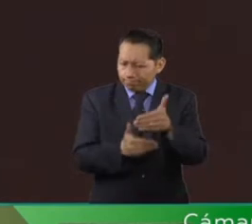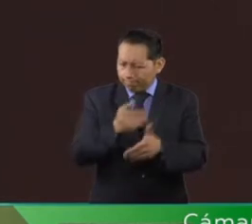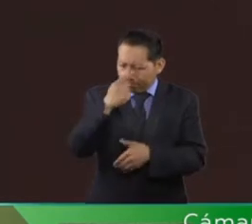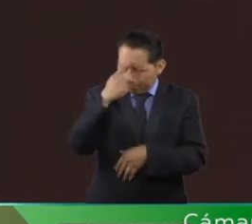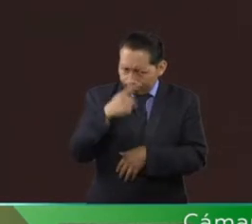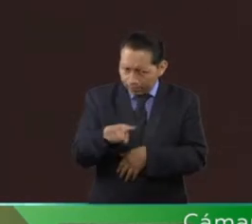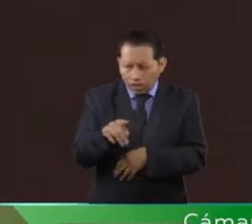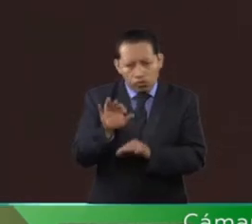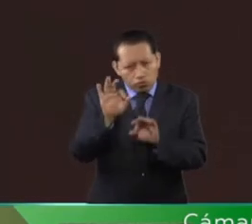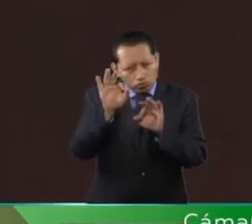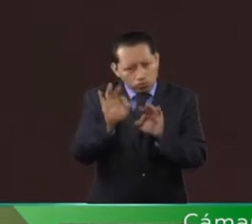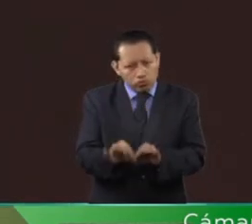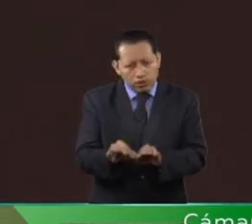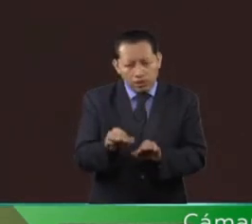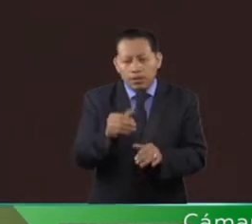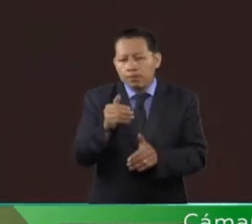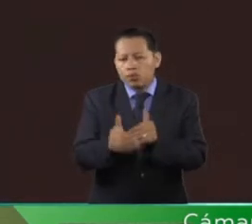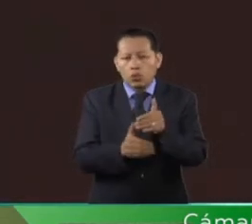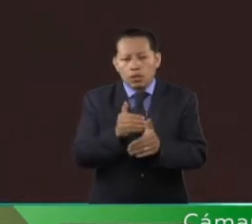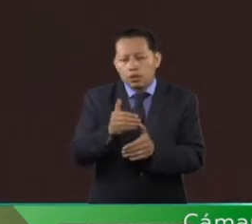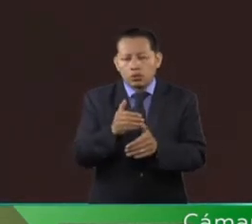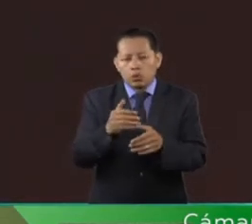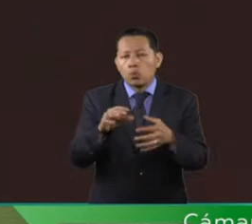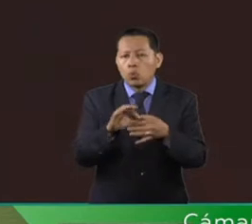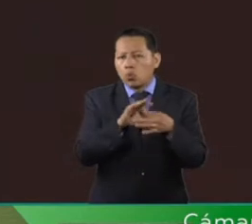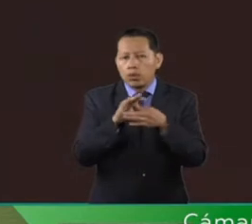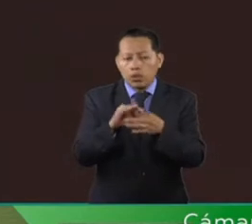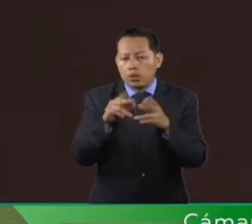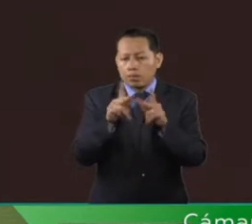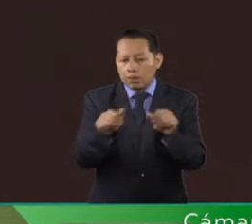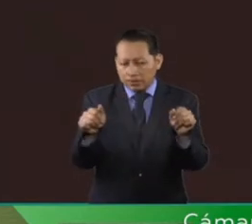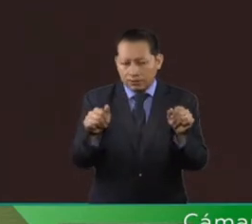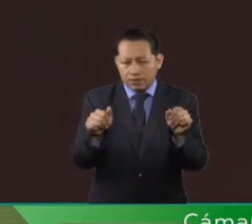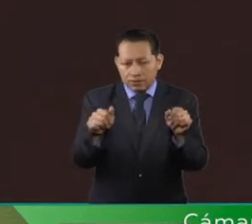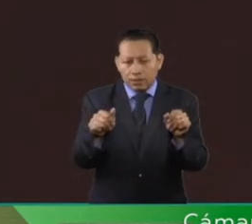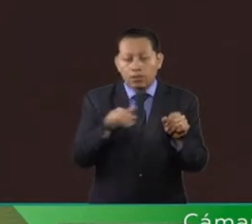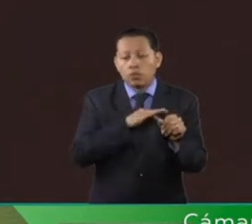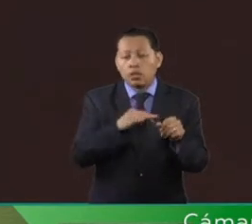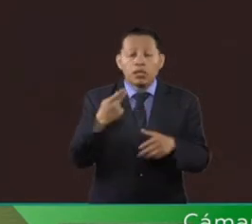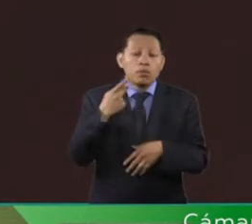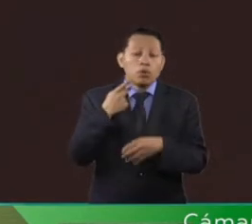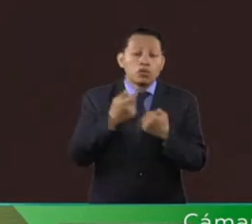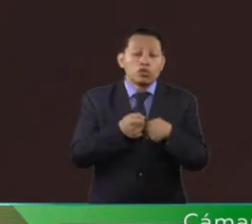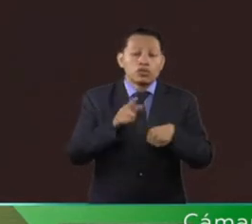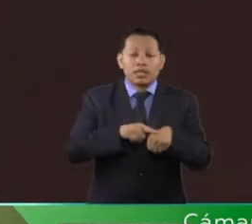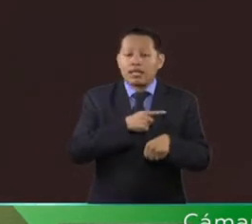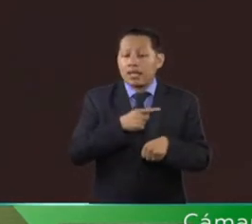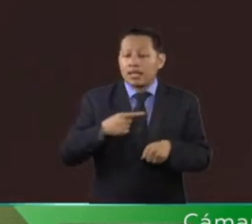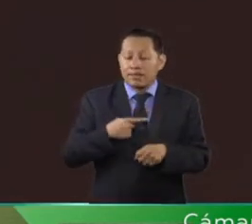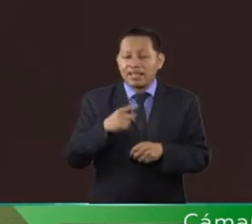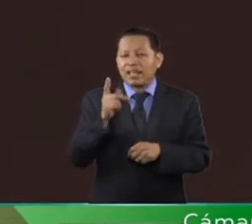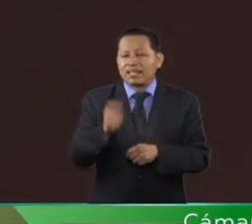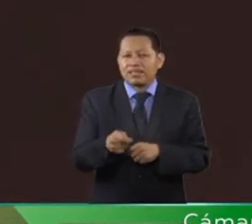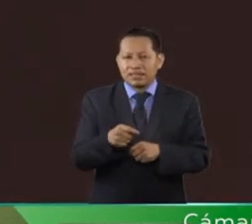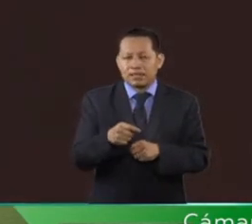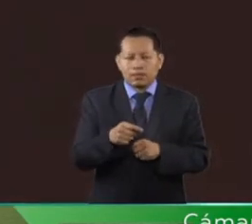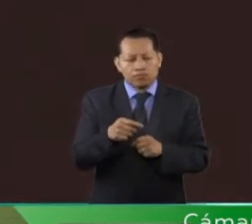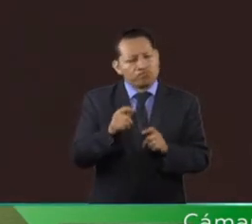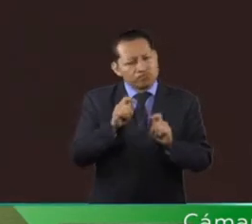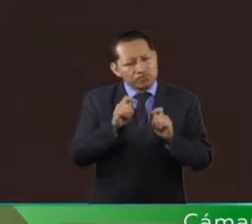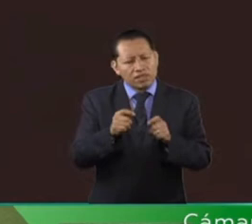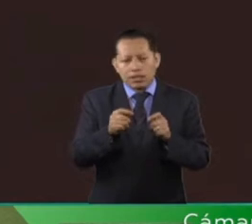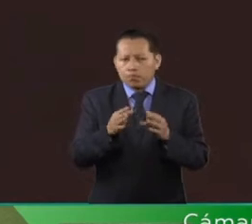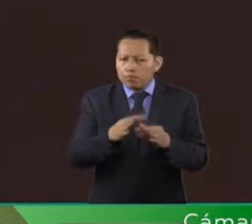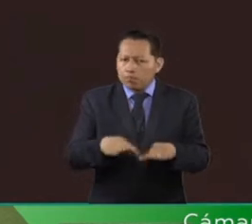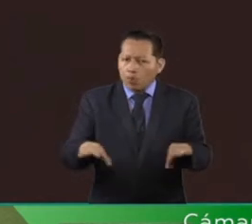de la dignidad, el progreso, la unión y la paz. La realización de política social debe ser una tarea honrosa y de